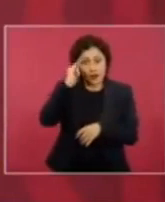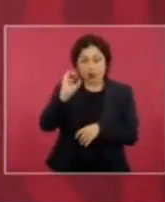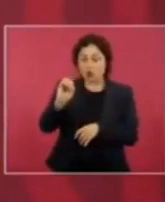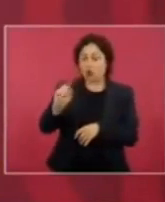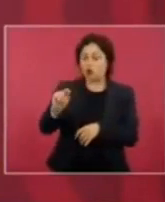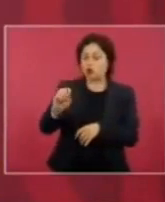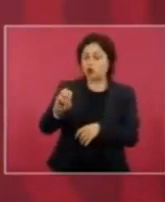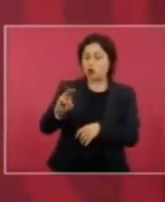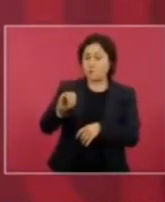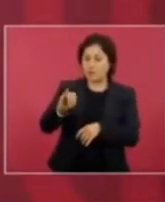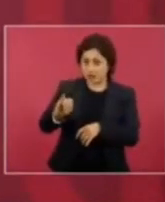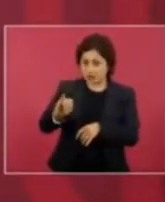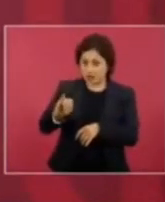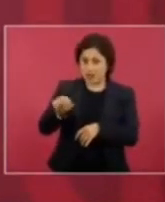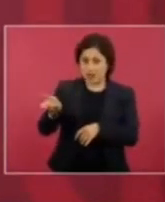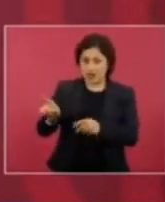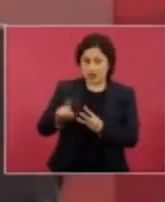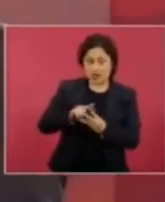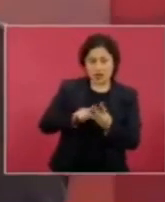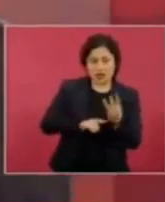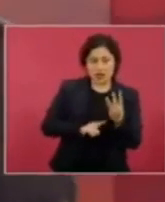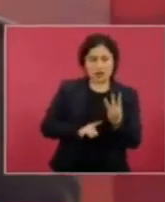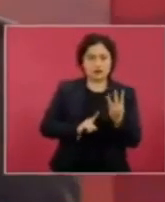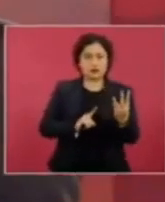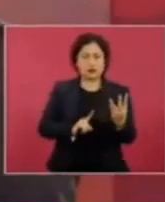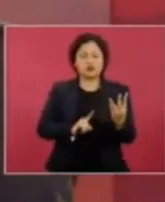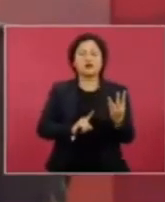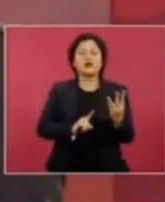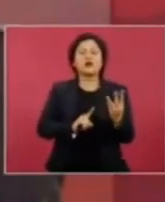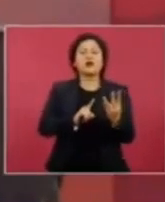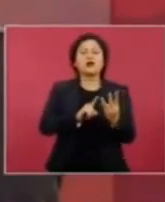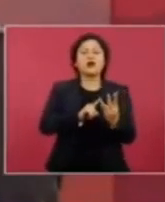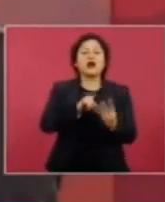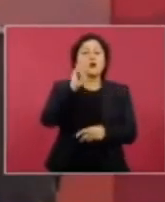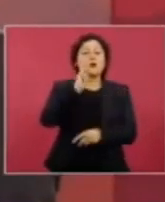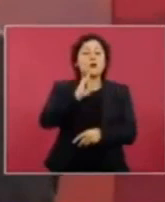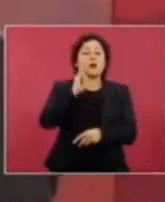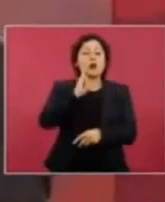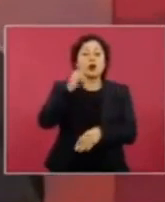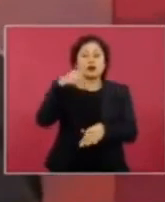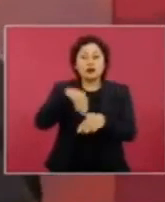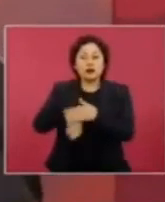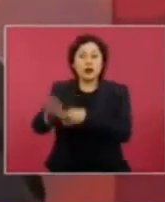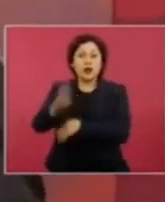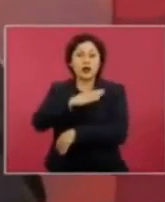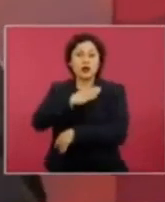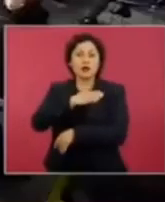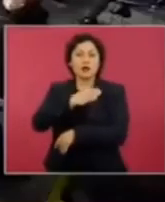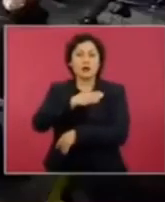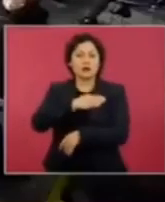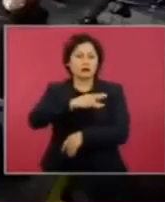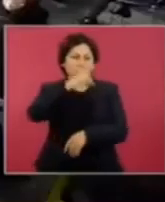y quiso ir al baño y no la dejaron. ¿Cómo se llama el lugar